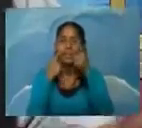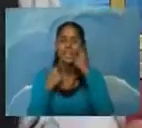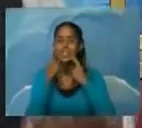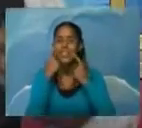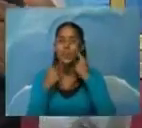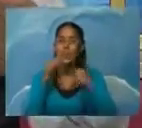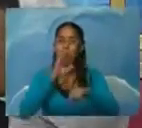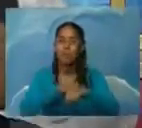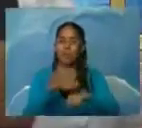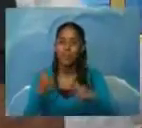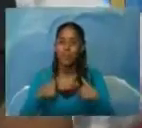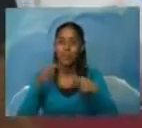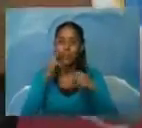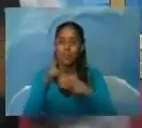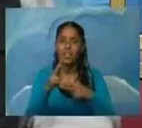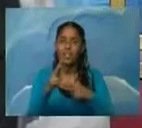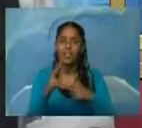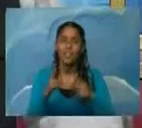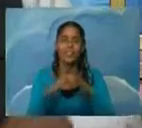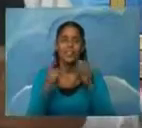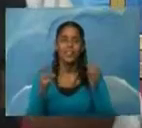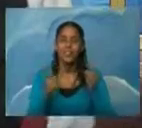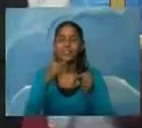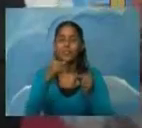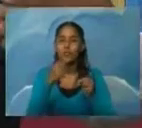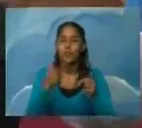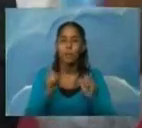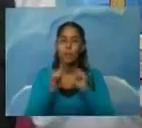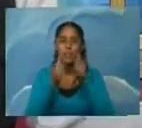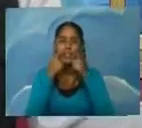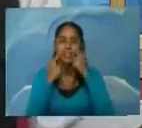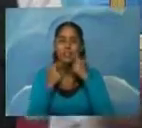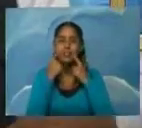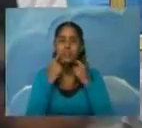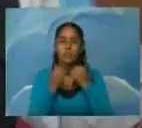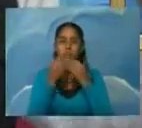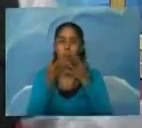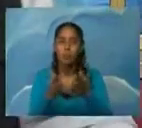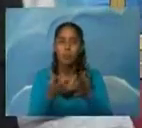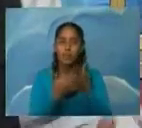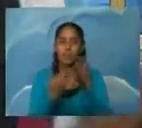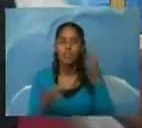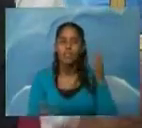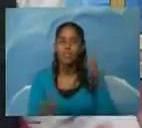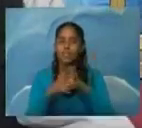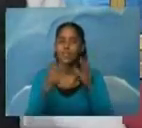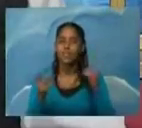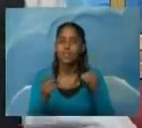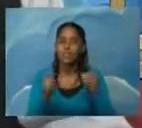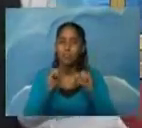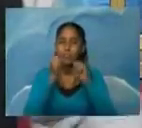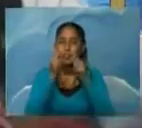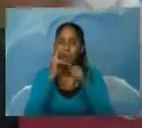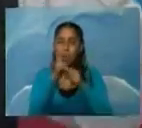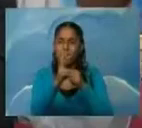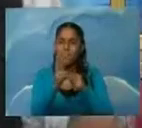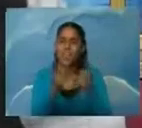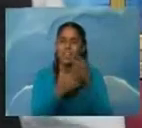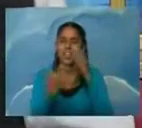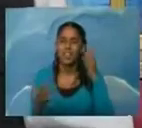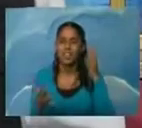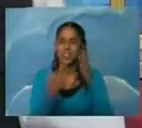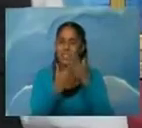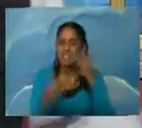Porque yo veía, claro. Usted yo veía no era que, guapo, pues. Yo veía que vomitaba sangre, claro, era la sangre del chorizo ese. Pero yo